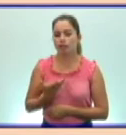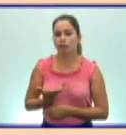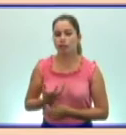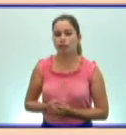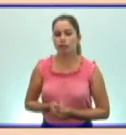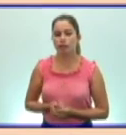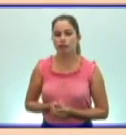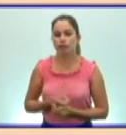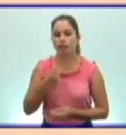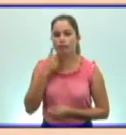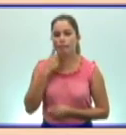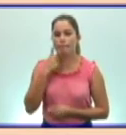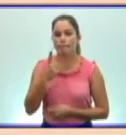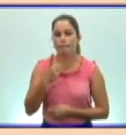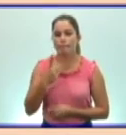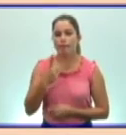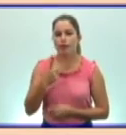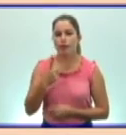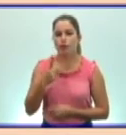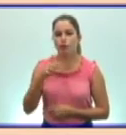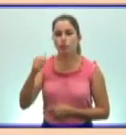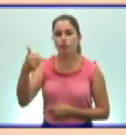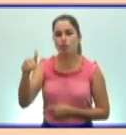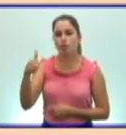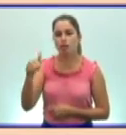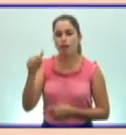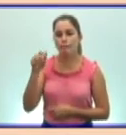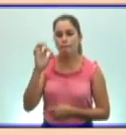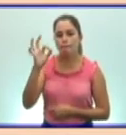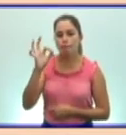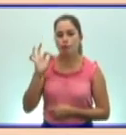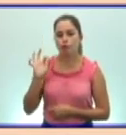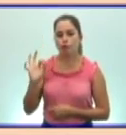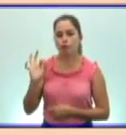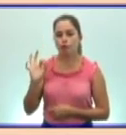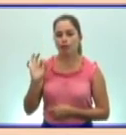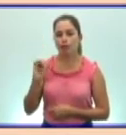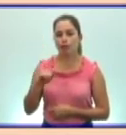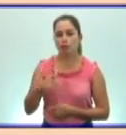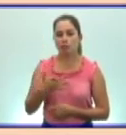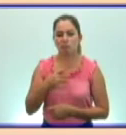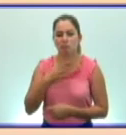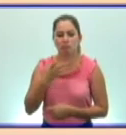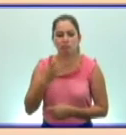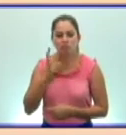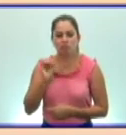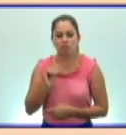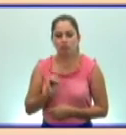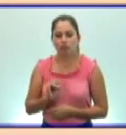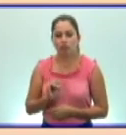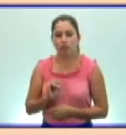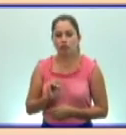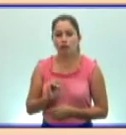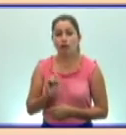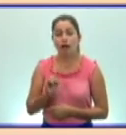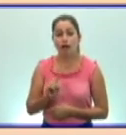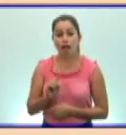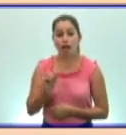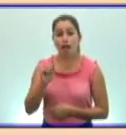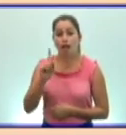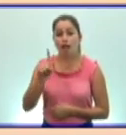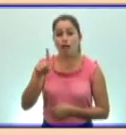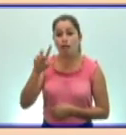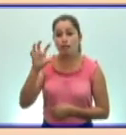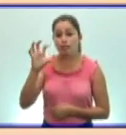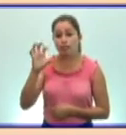está representado un 10%. ¿Qué significa ese 10%? Ah, que por cada 100